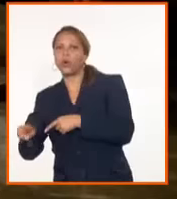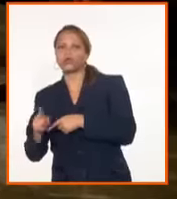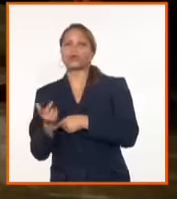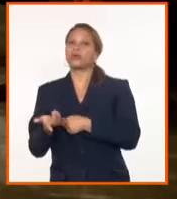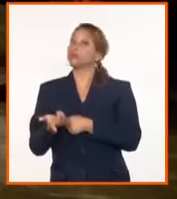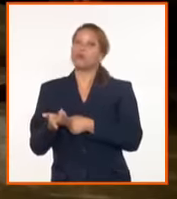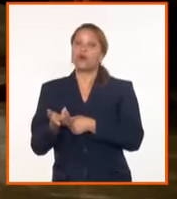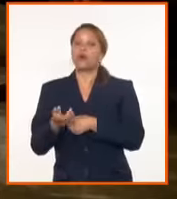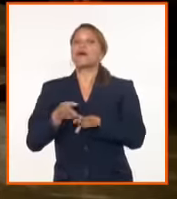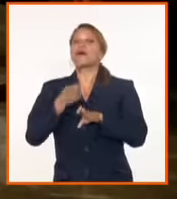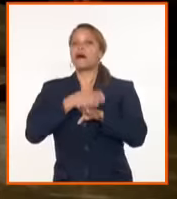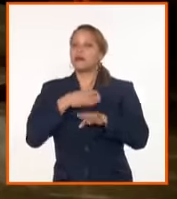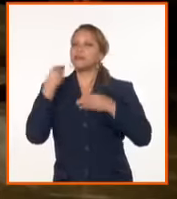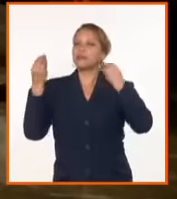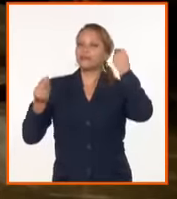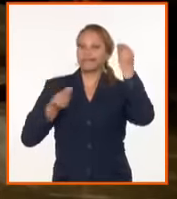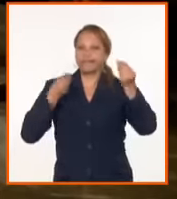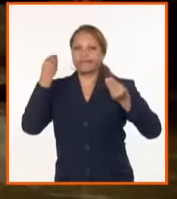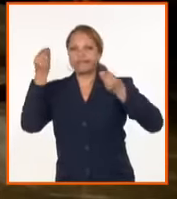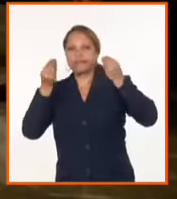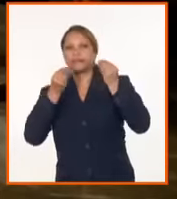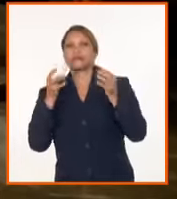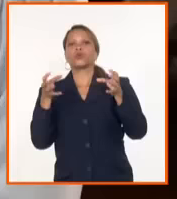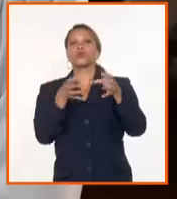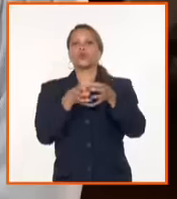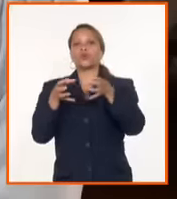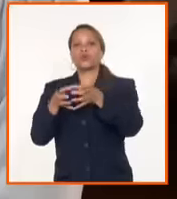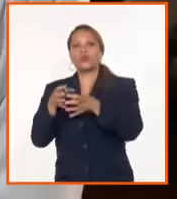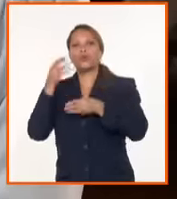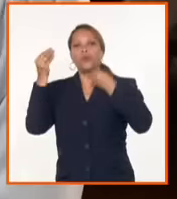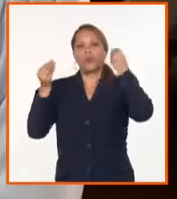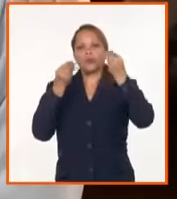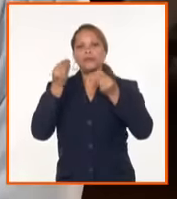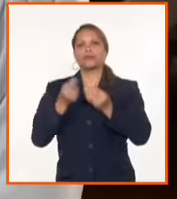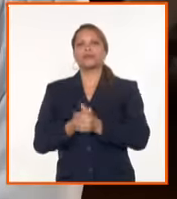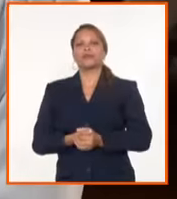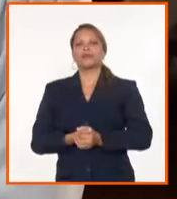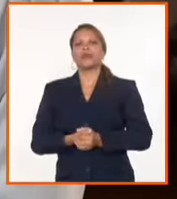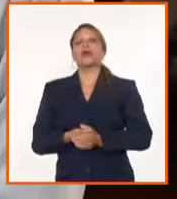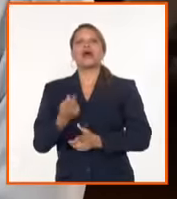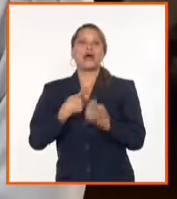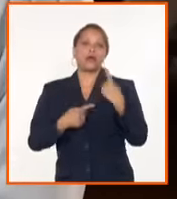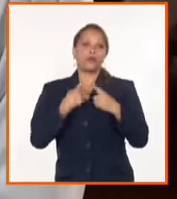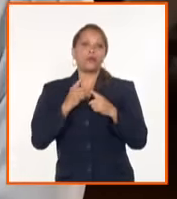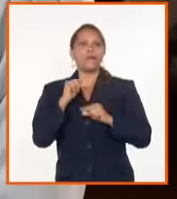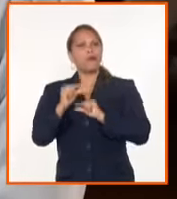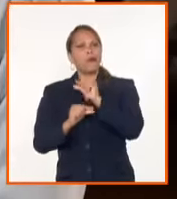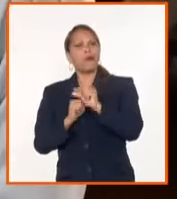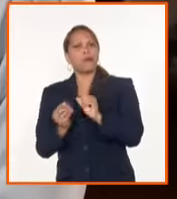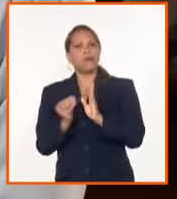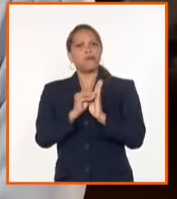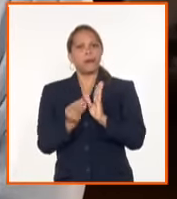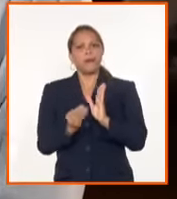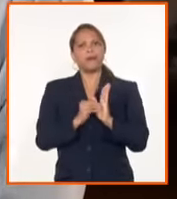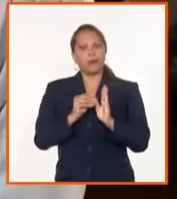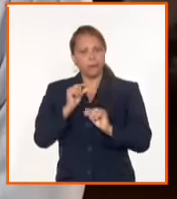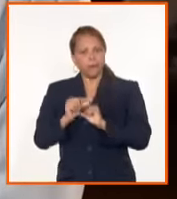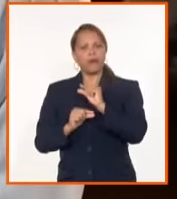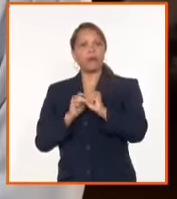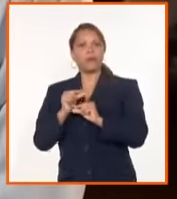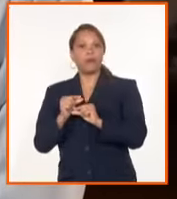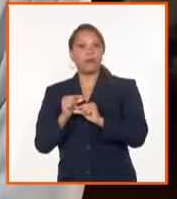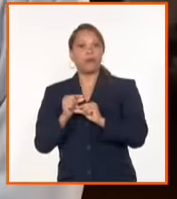mucho pensamiento, todavía mucha elaboración. Y hay cosas que se han ido aplicando y eran cosas que